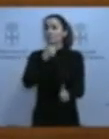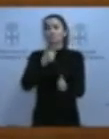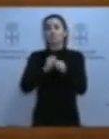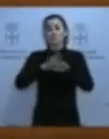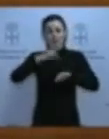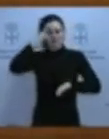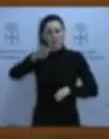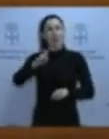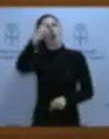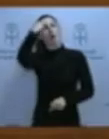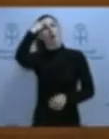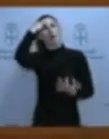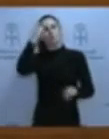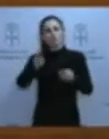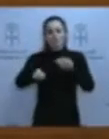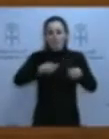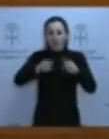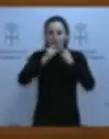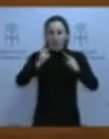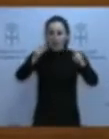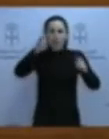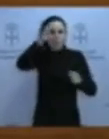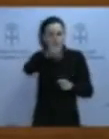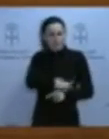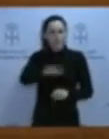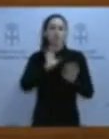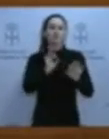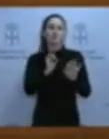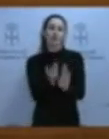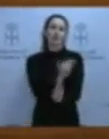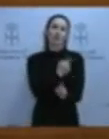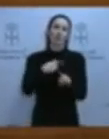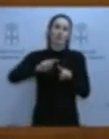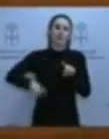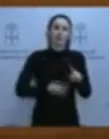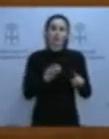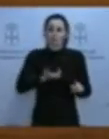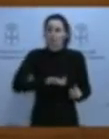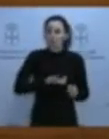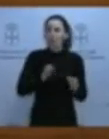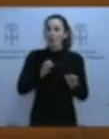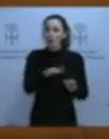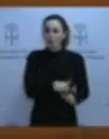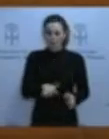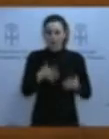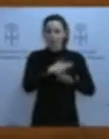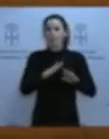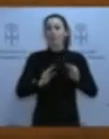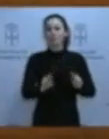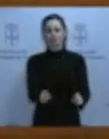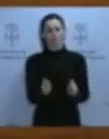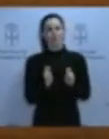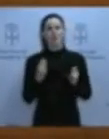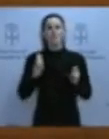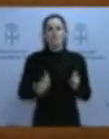cuando pensamos en un mercado local, municipal. Ofrecen así la posibilidad de que el